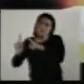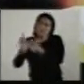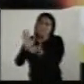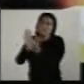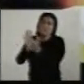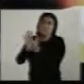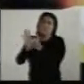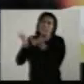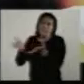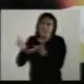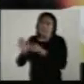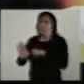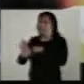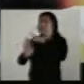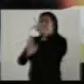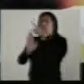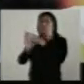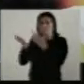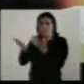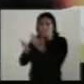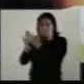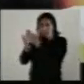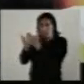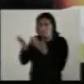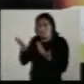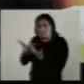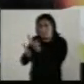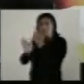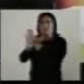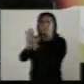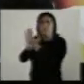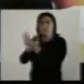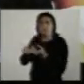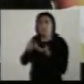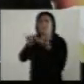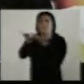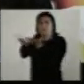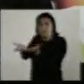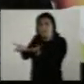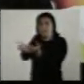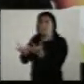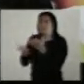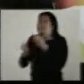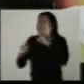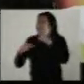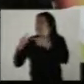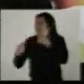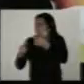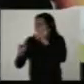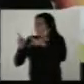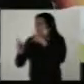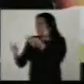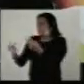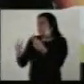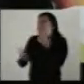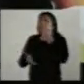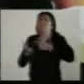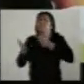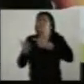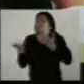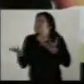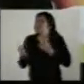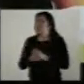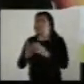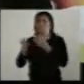al tema de la ley. Hay un proyecto de ley que están presentando. Quisiera que le cuentes un poco a nuestros televidentes en qué